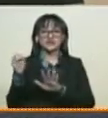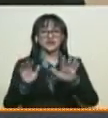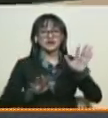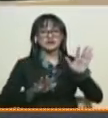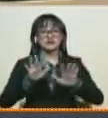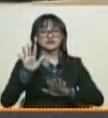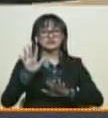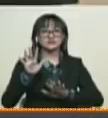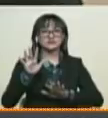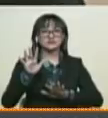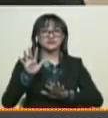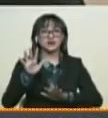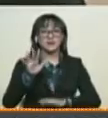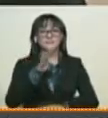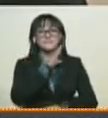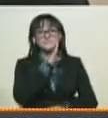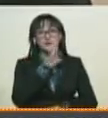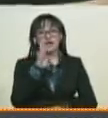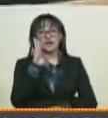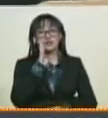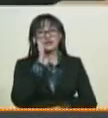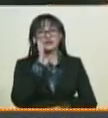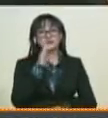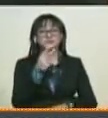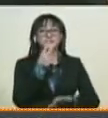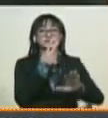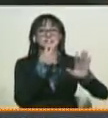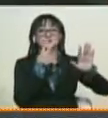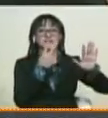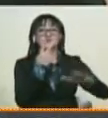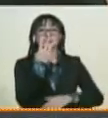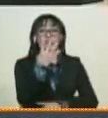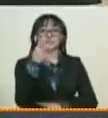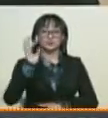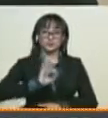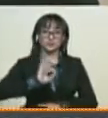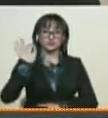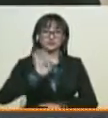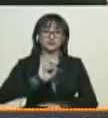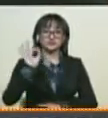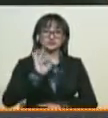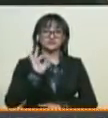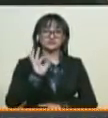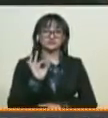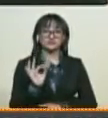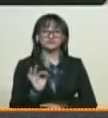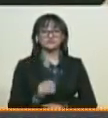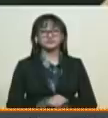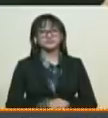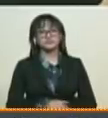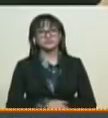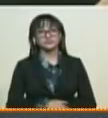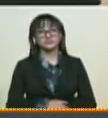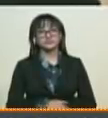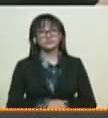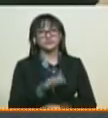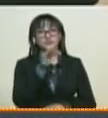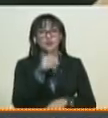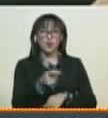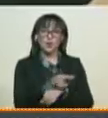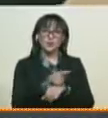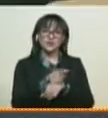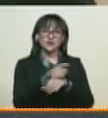258.915 madres, es decir, el 74%. No hay un gobierno en América